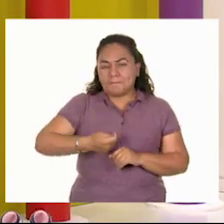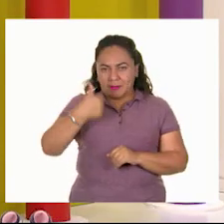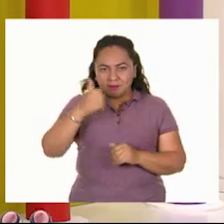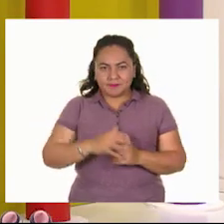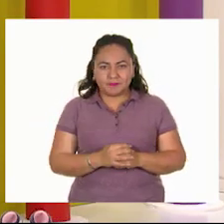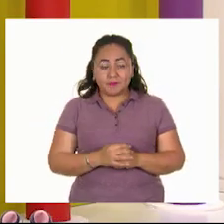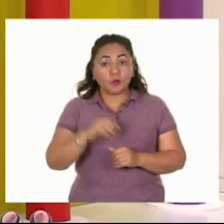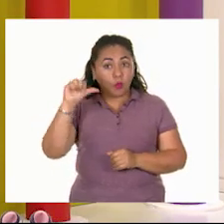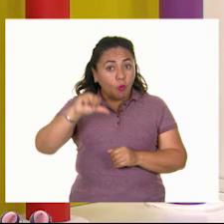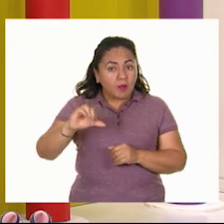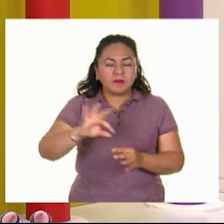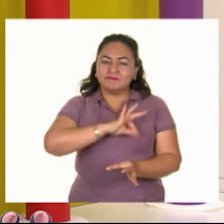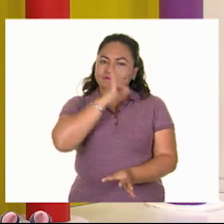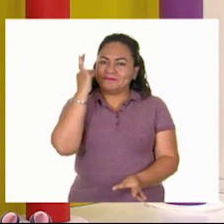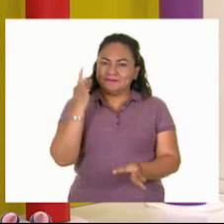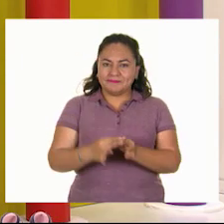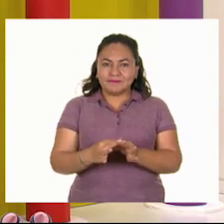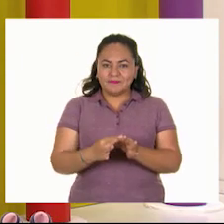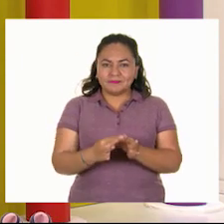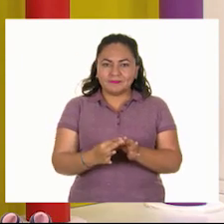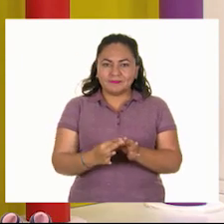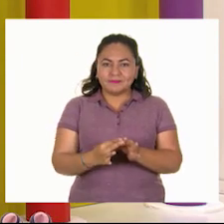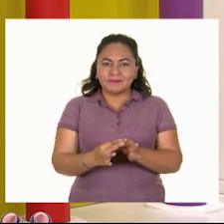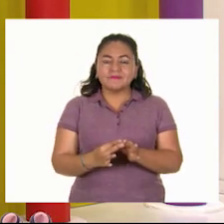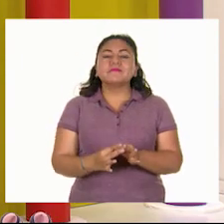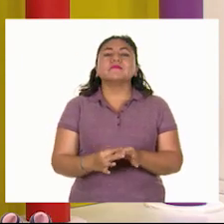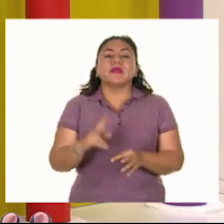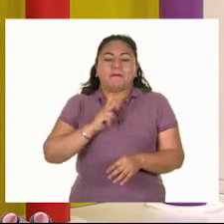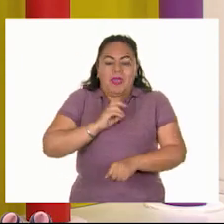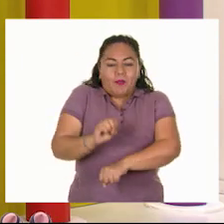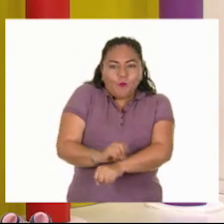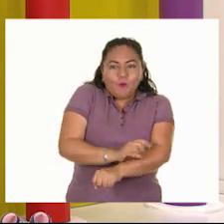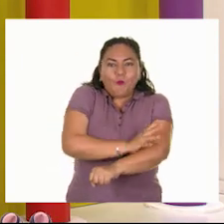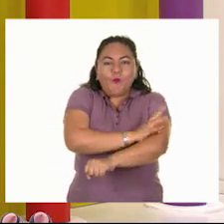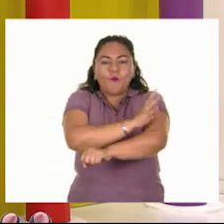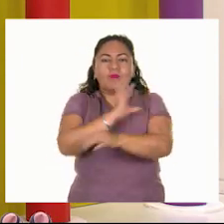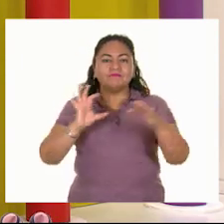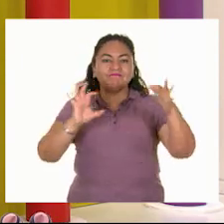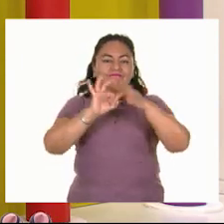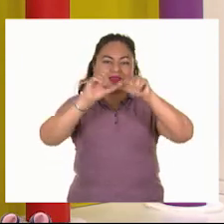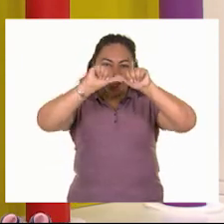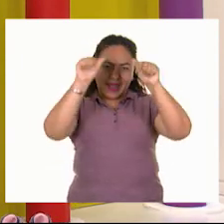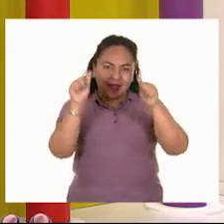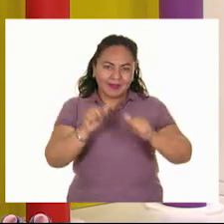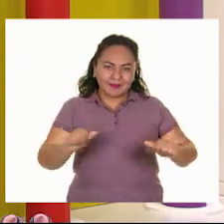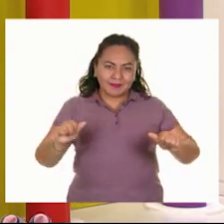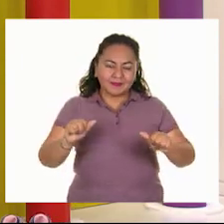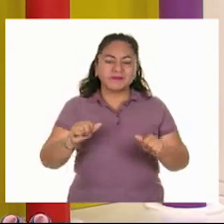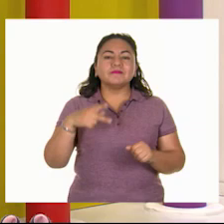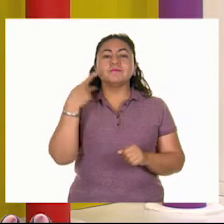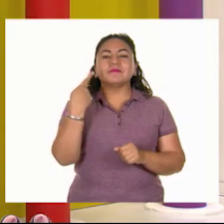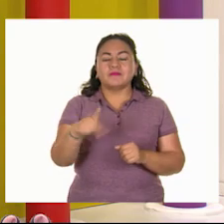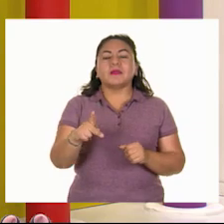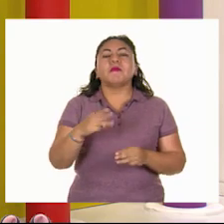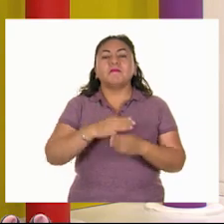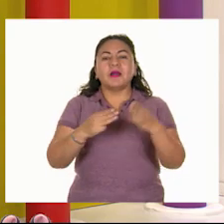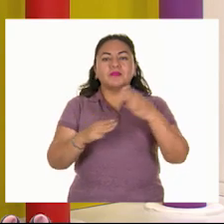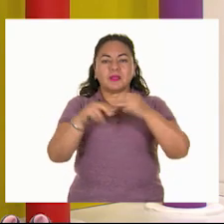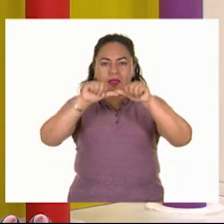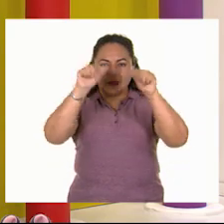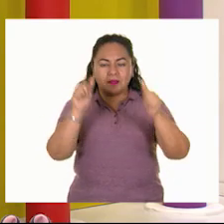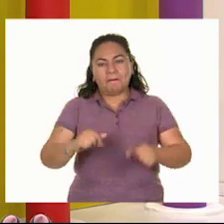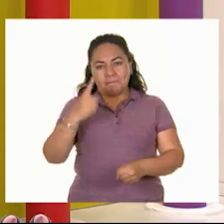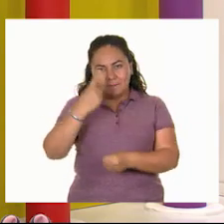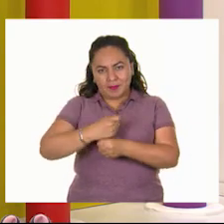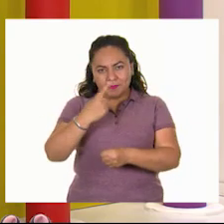materna. Por hoy hemos terminado con Mis emociones y el arte en la asignatura de Artes,